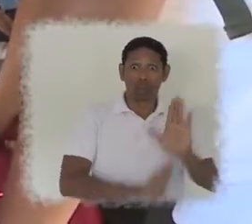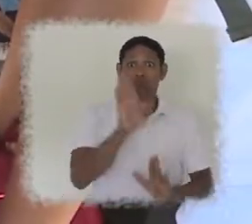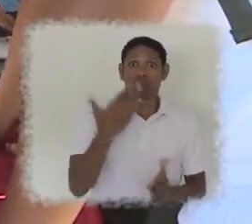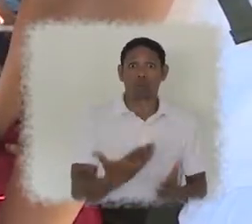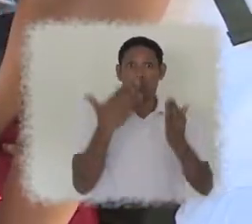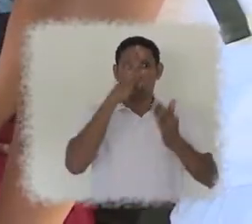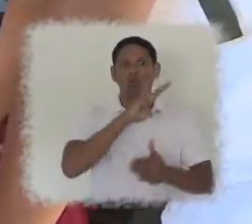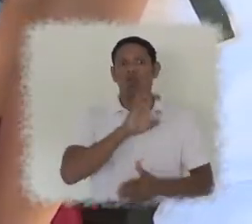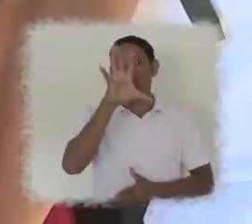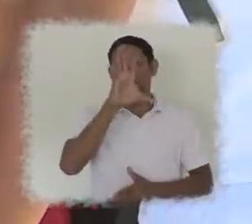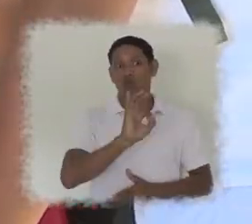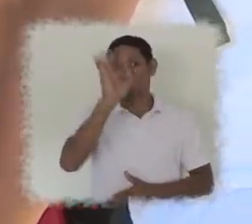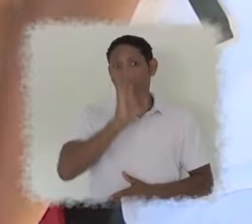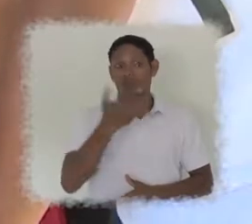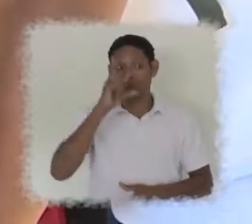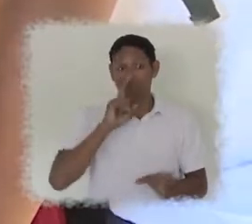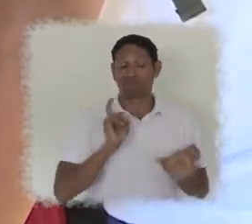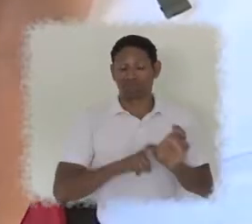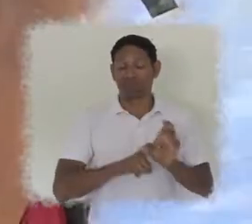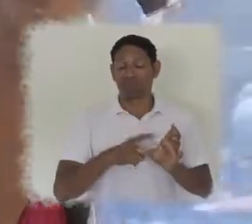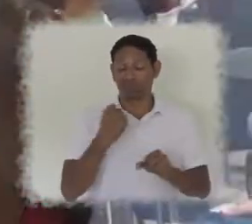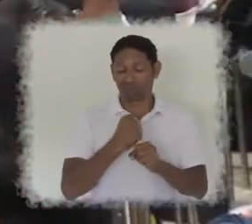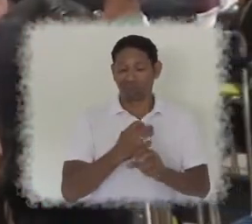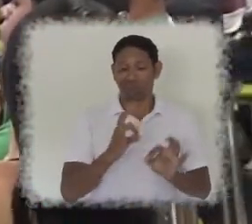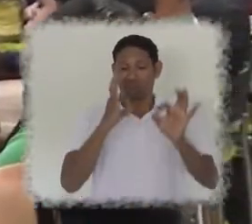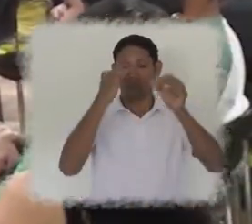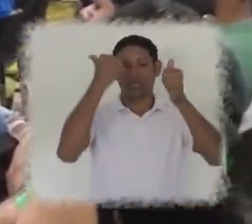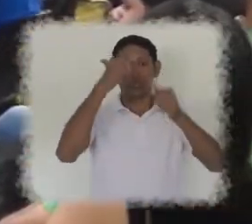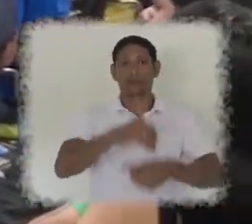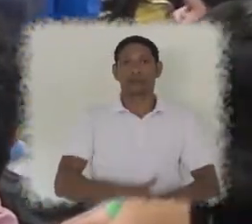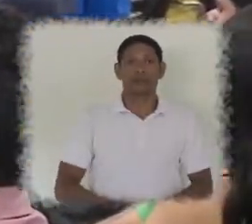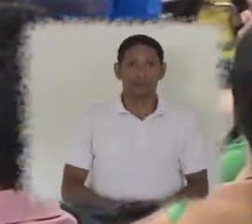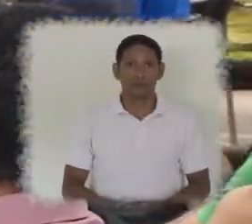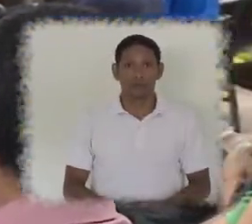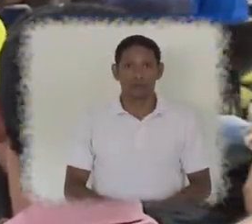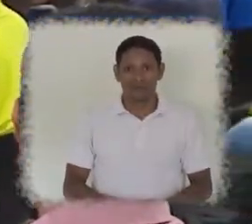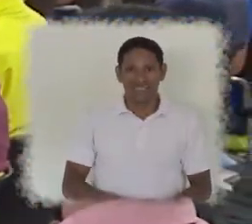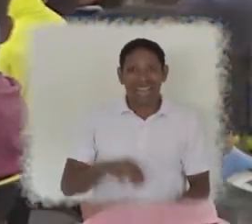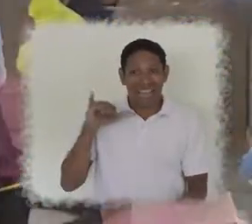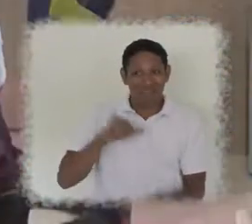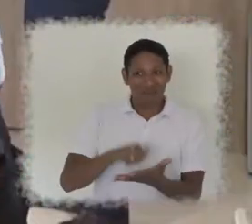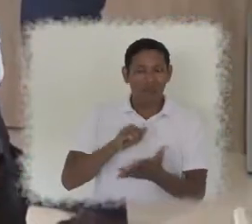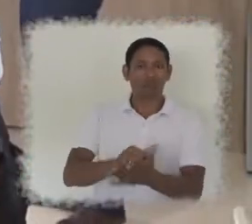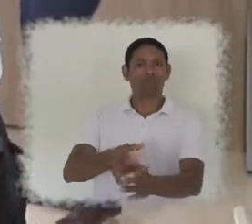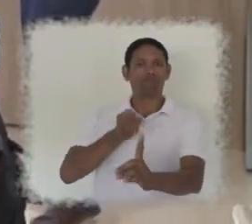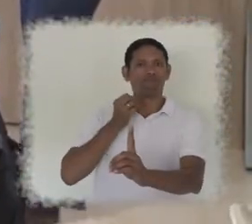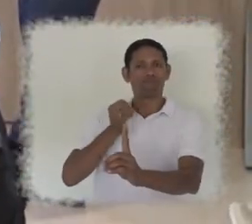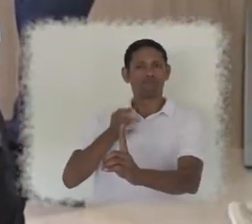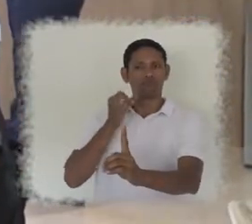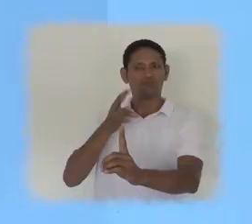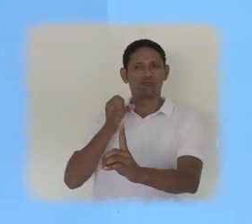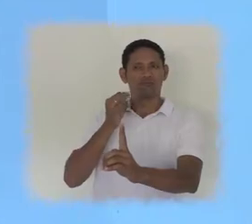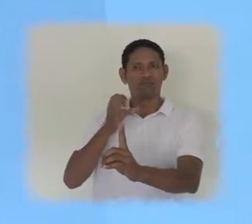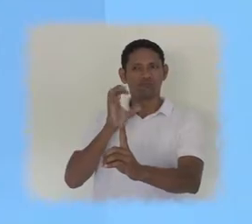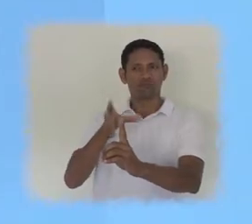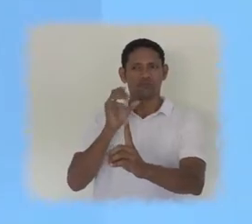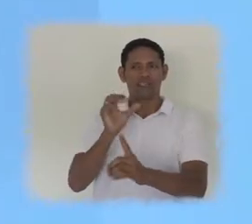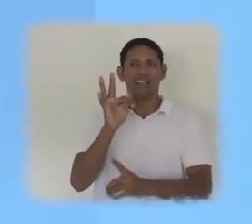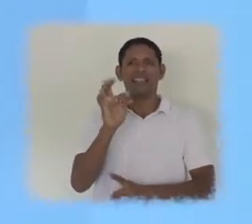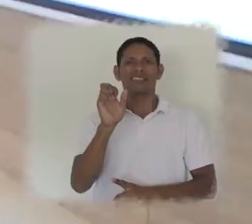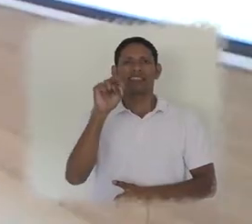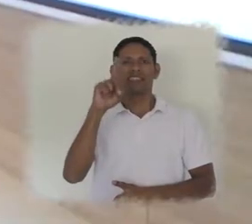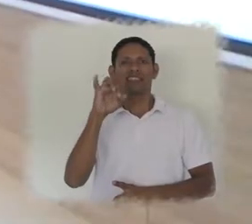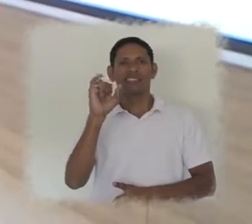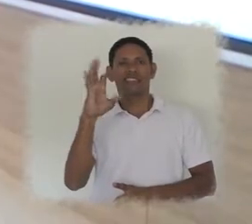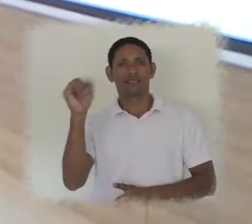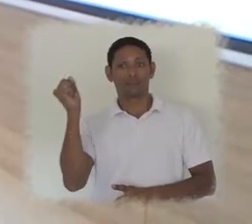en un 95% están bien posicionados en el mercado. En el marco de la jornada se desarrolló la conferencia Antenas,